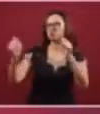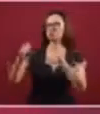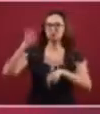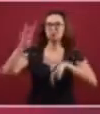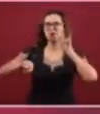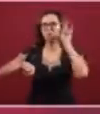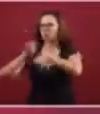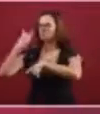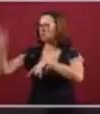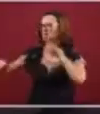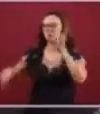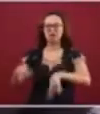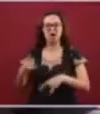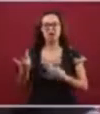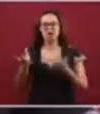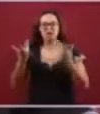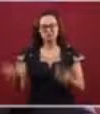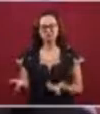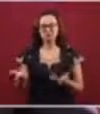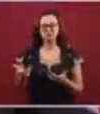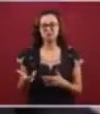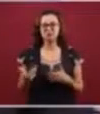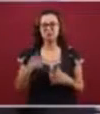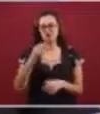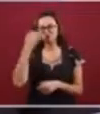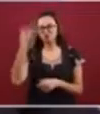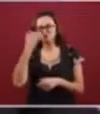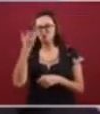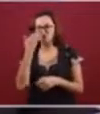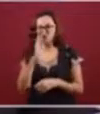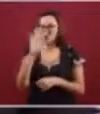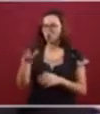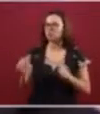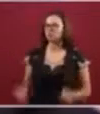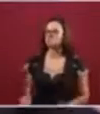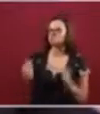carteles, colocando coronas